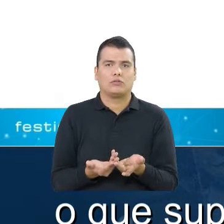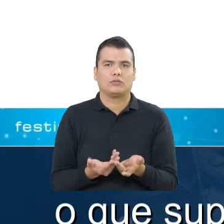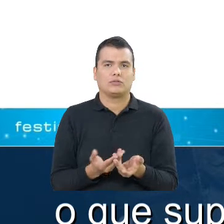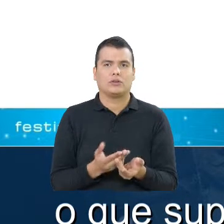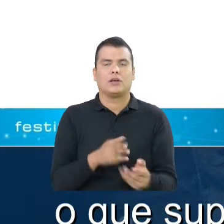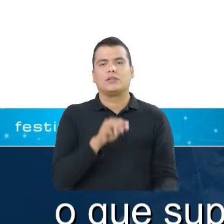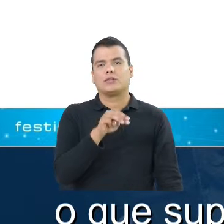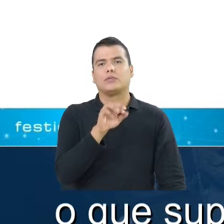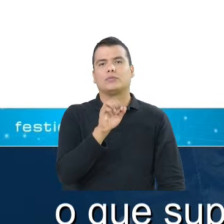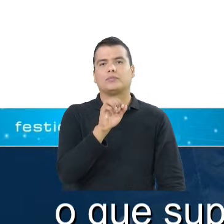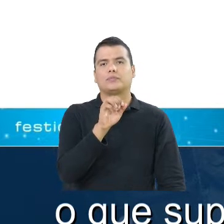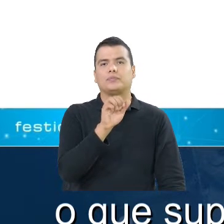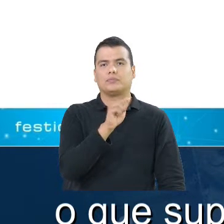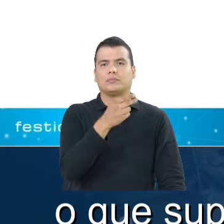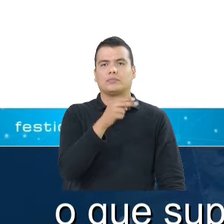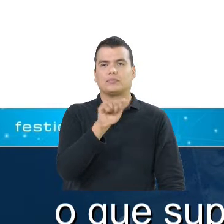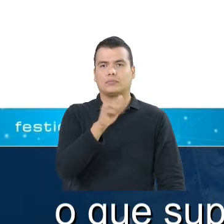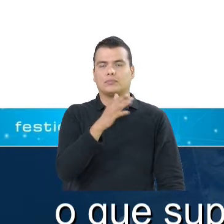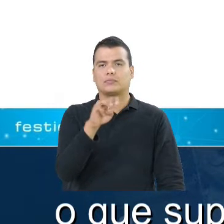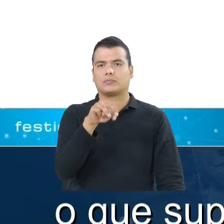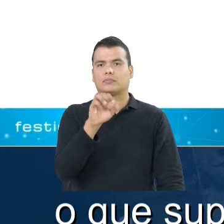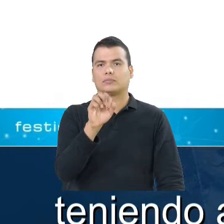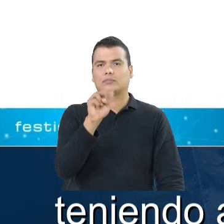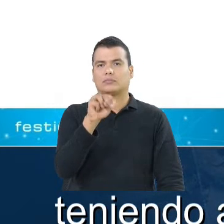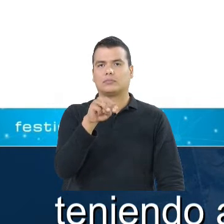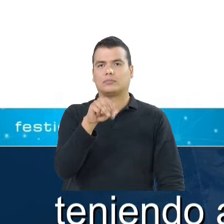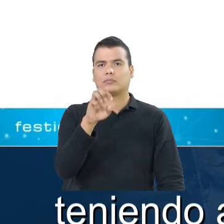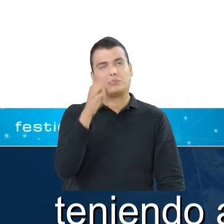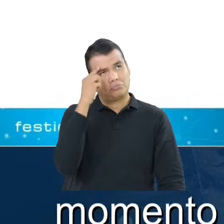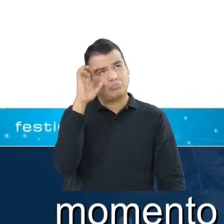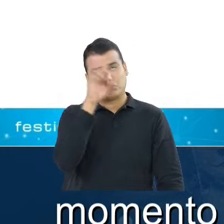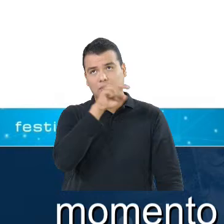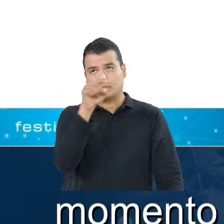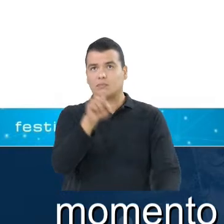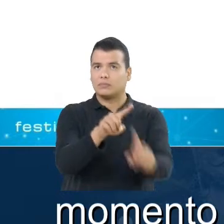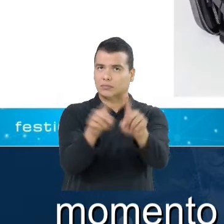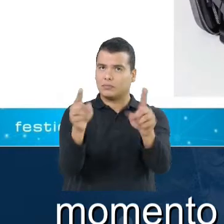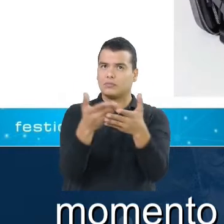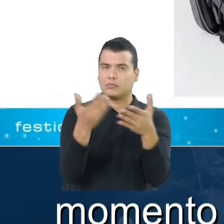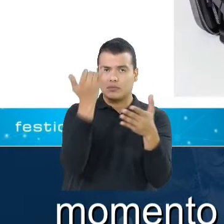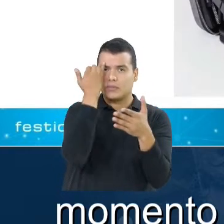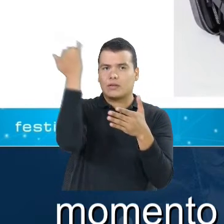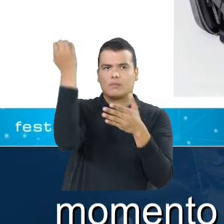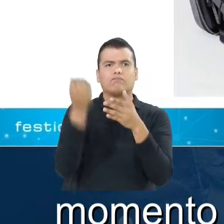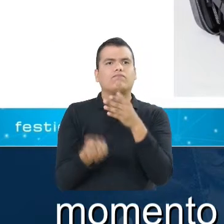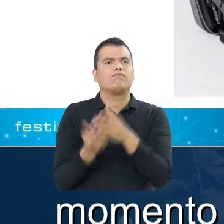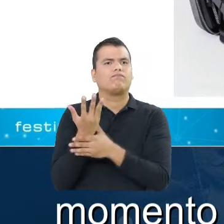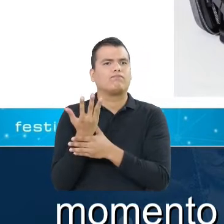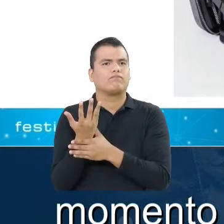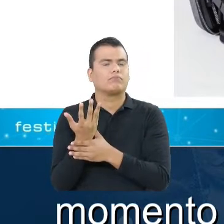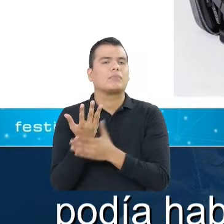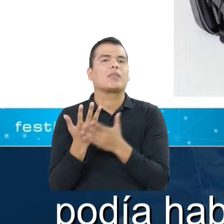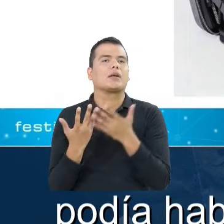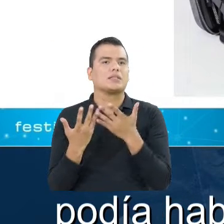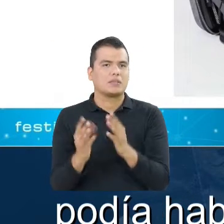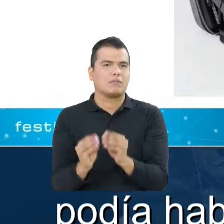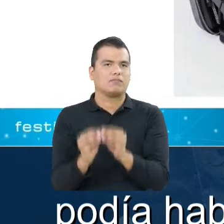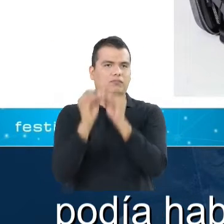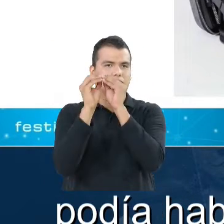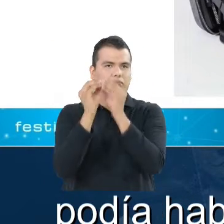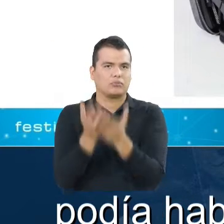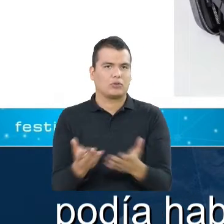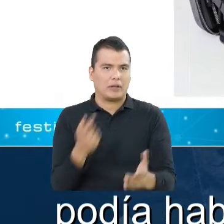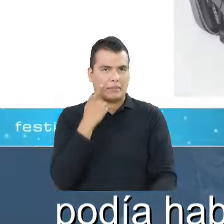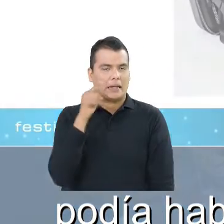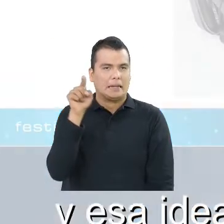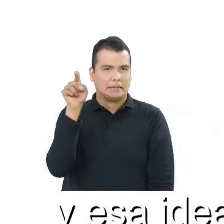fue cuando nos dimos cuenta que podía haber algo mejor, tuvimos una idea y esa idea la constituimos en un producto, que en este caso es esta